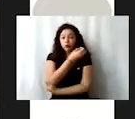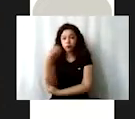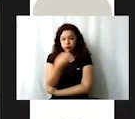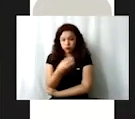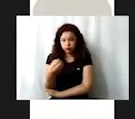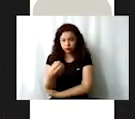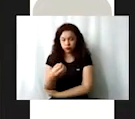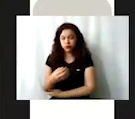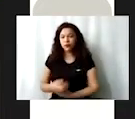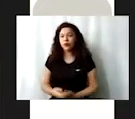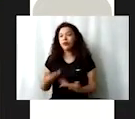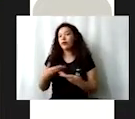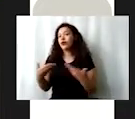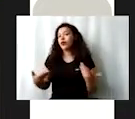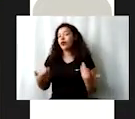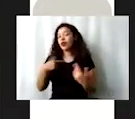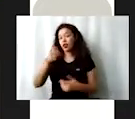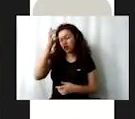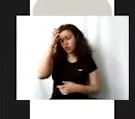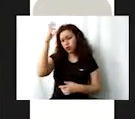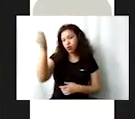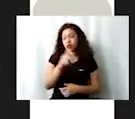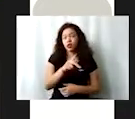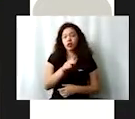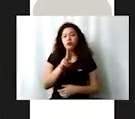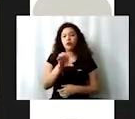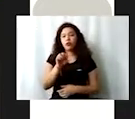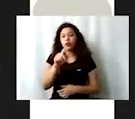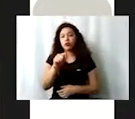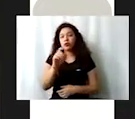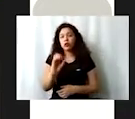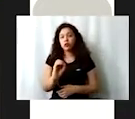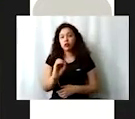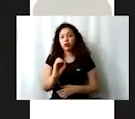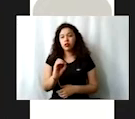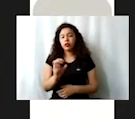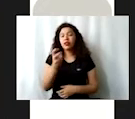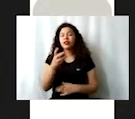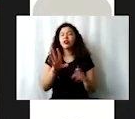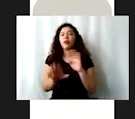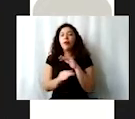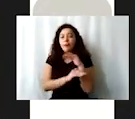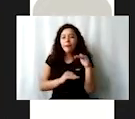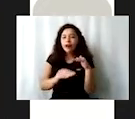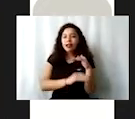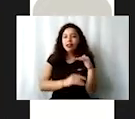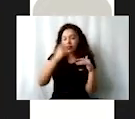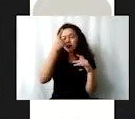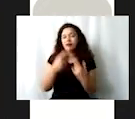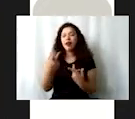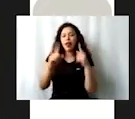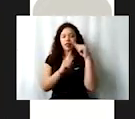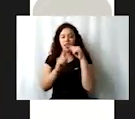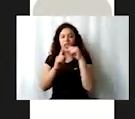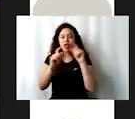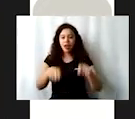aquí debemos entender que el concepto de puesto vendría siendo esa base para asignar las tareas